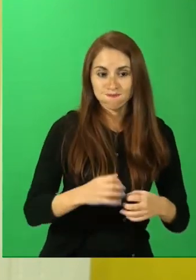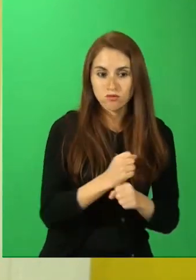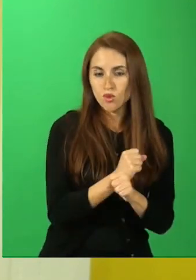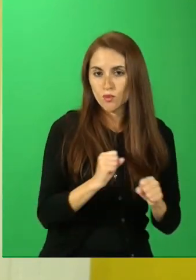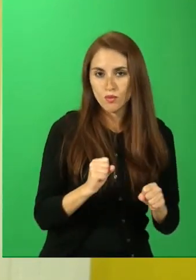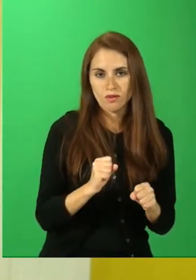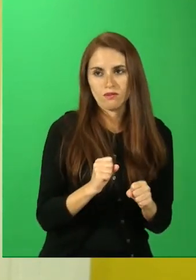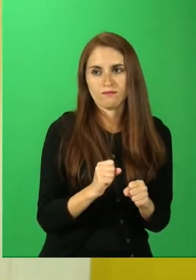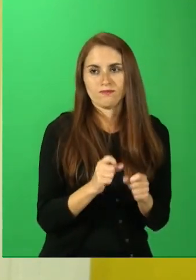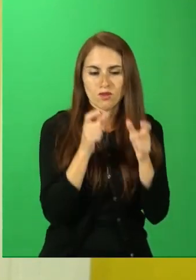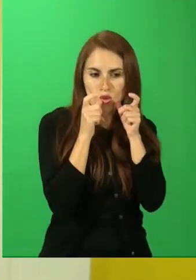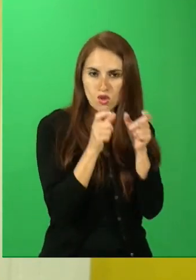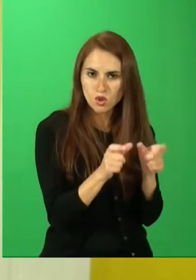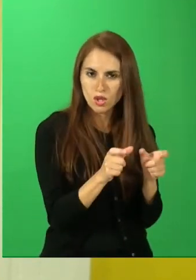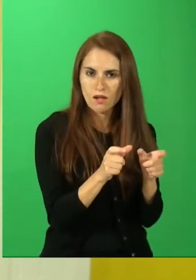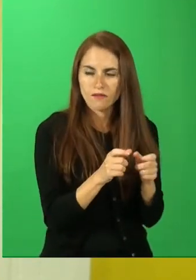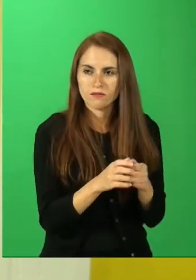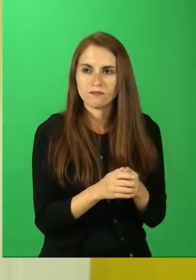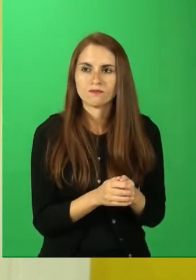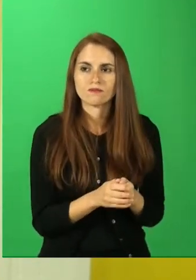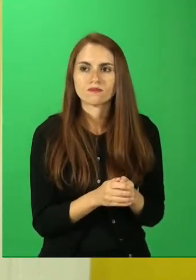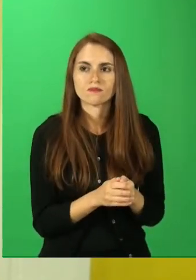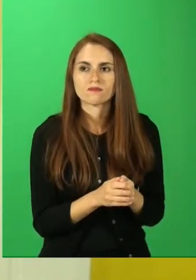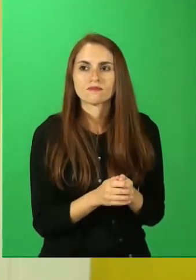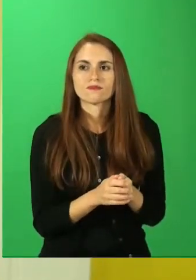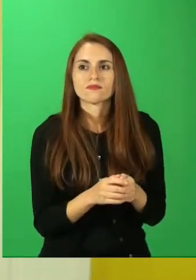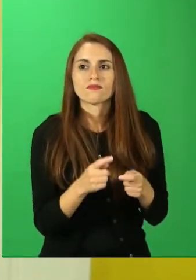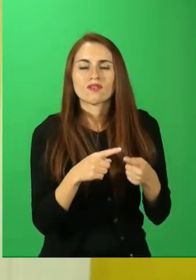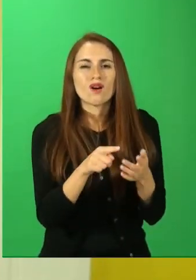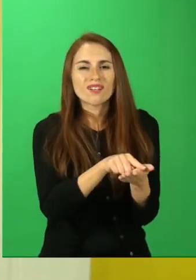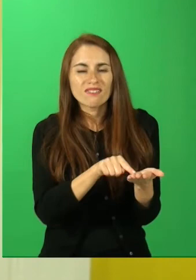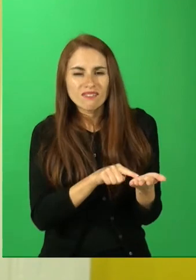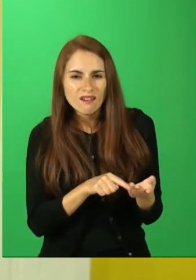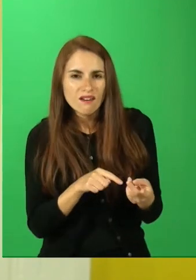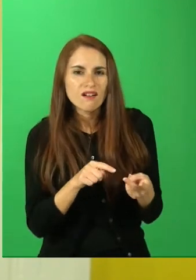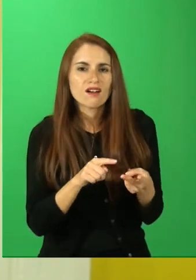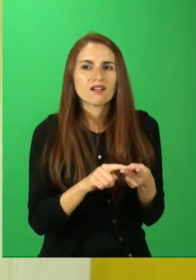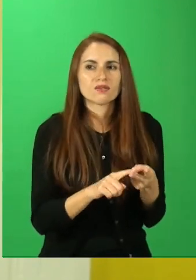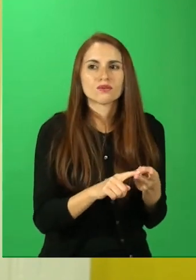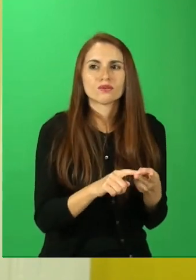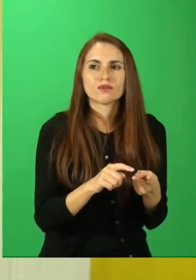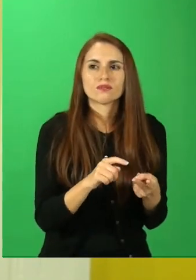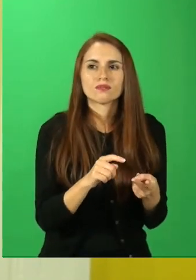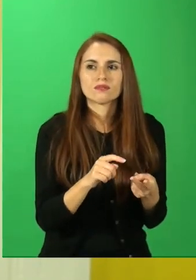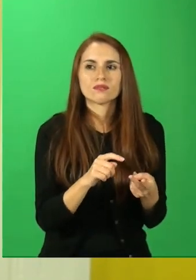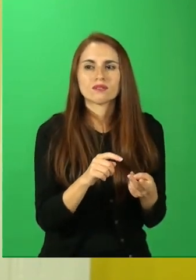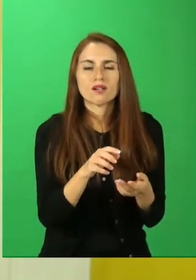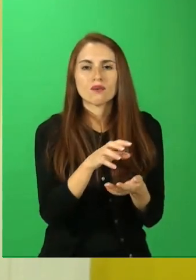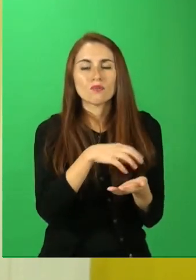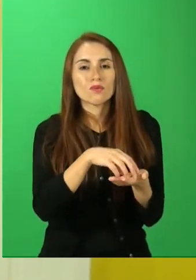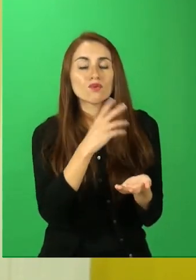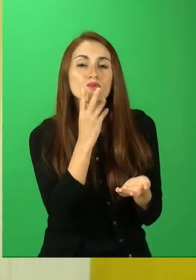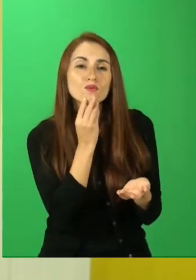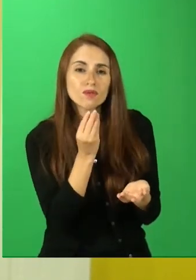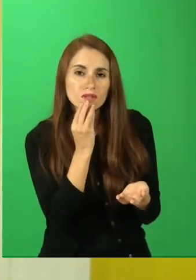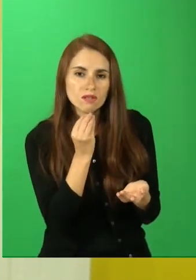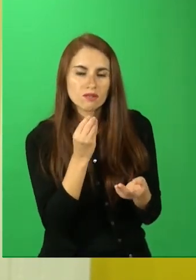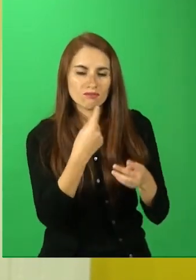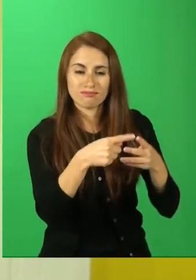inferior. Me refiero a los polacos, a los búlgaros, a los gitanos y principalmente también al pueblo de Israel o los